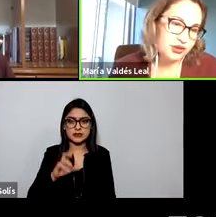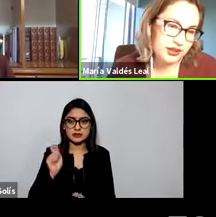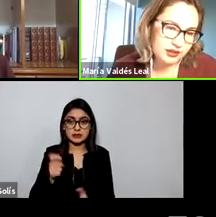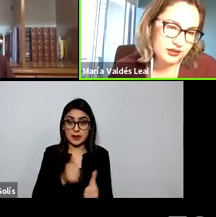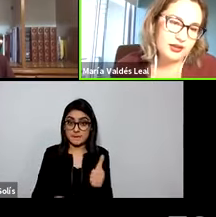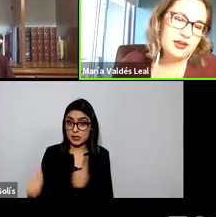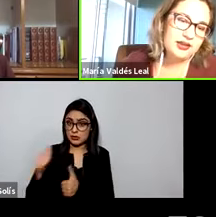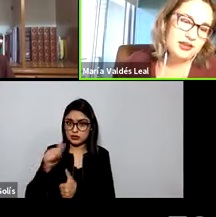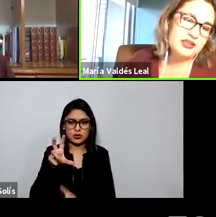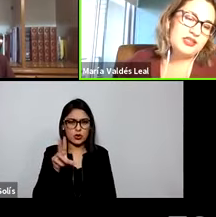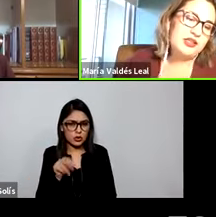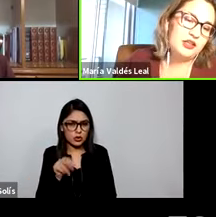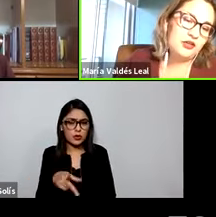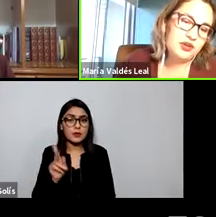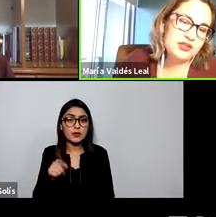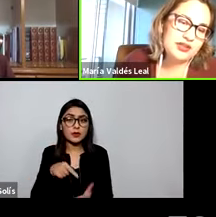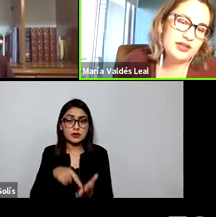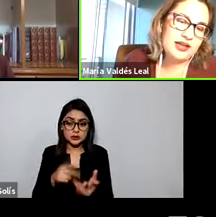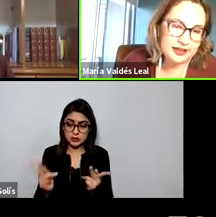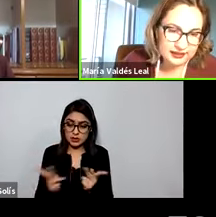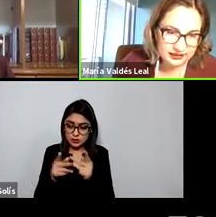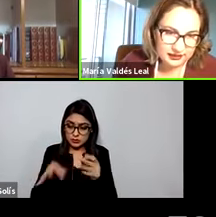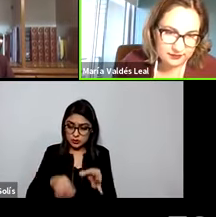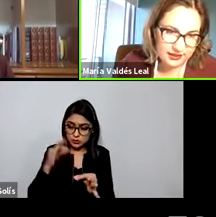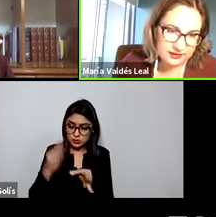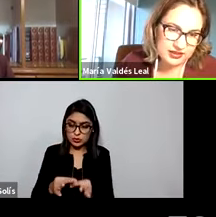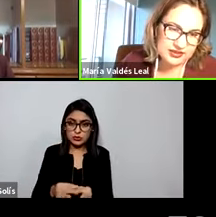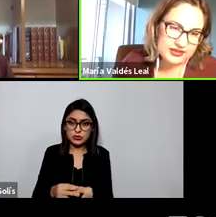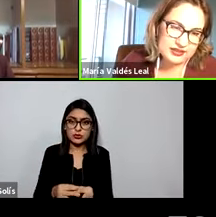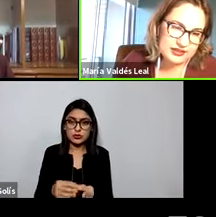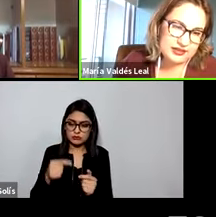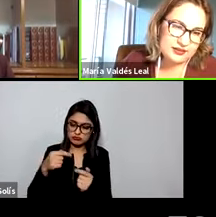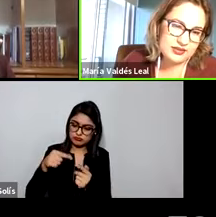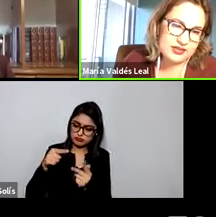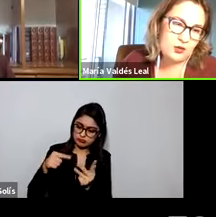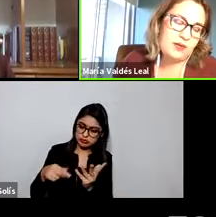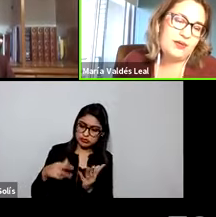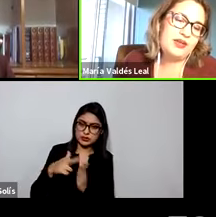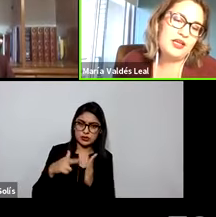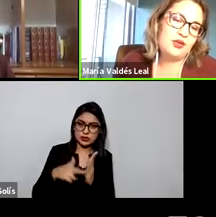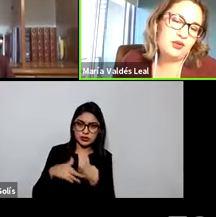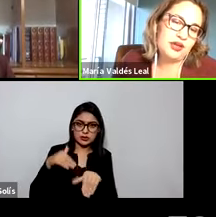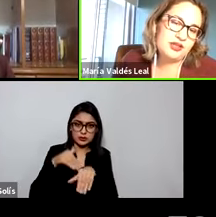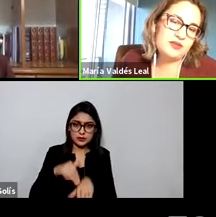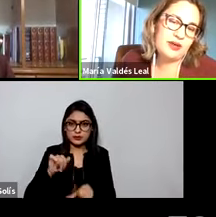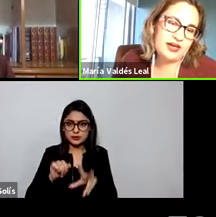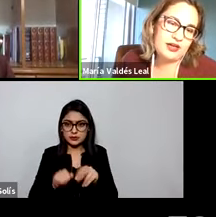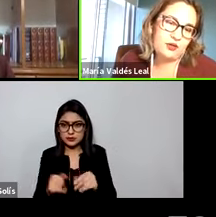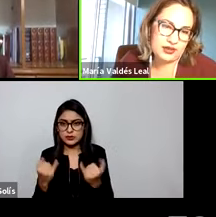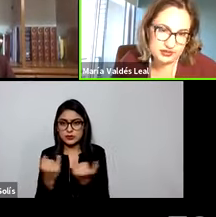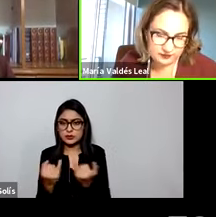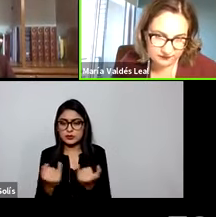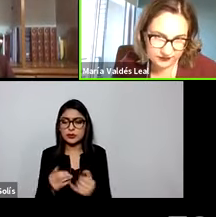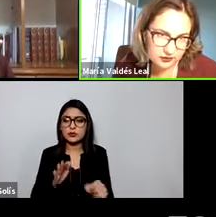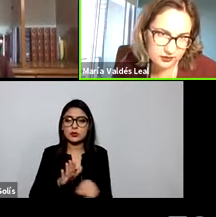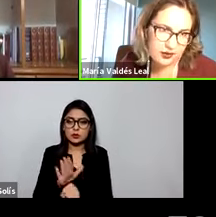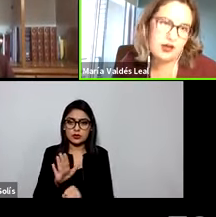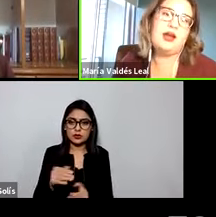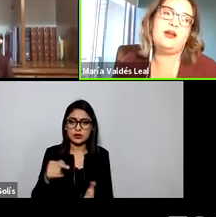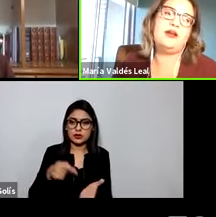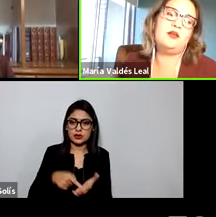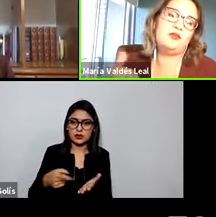es idónea y si no existen medidas alternativas igualmente idóneas para lograr este